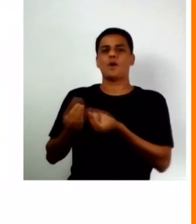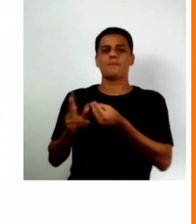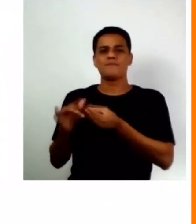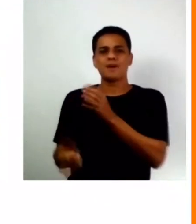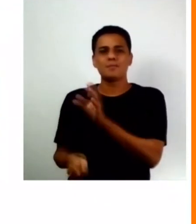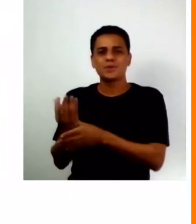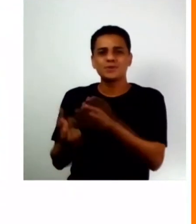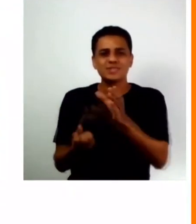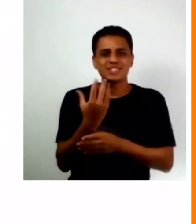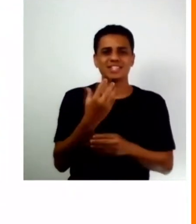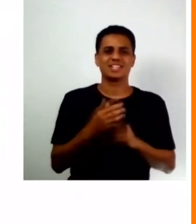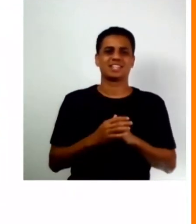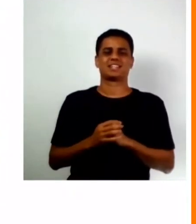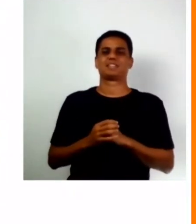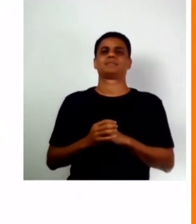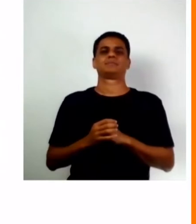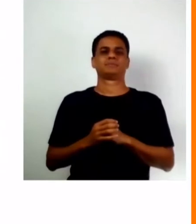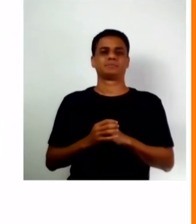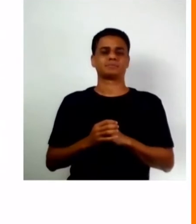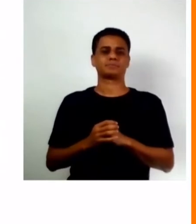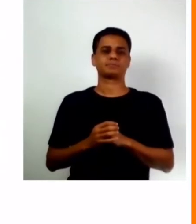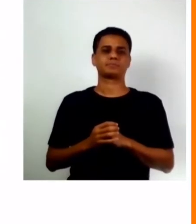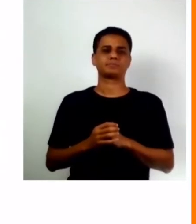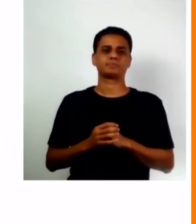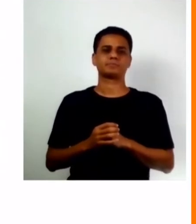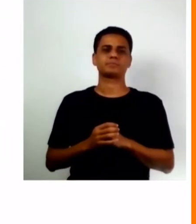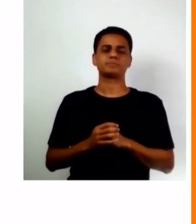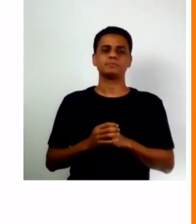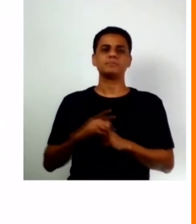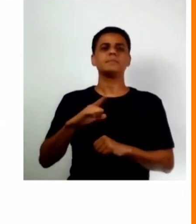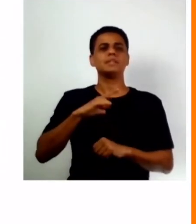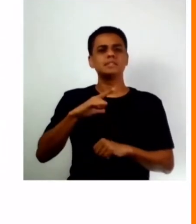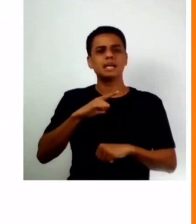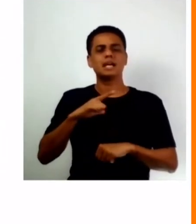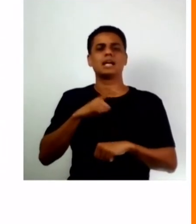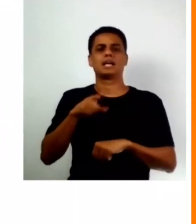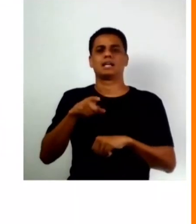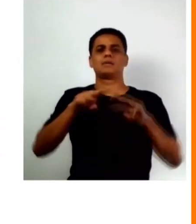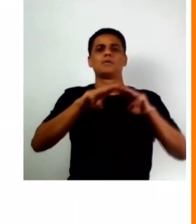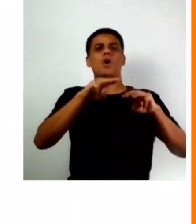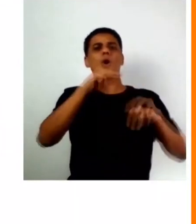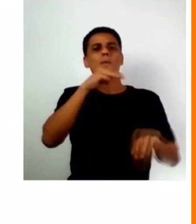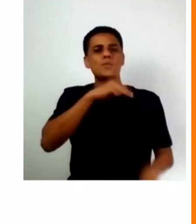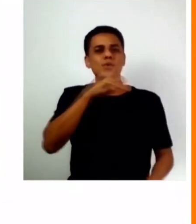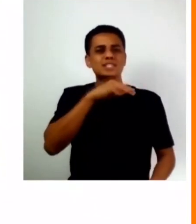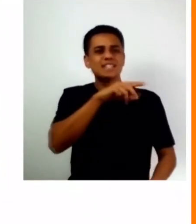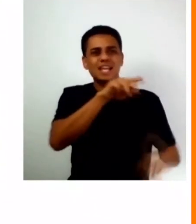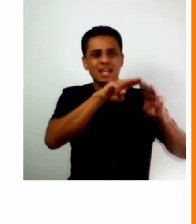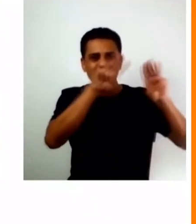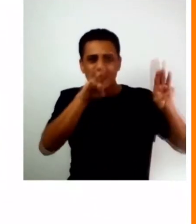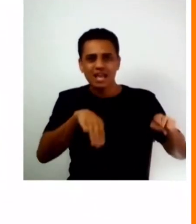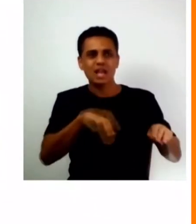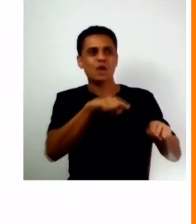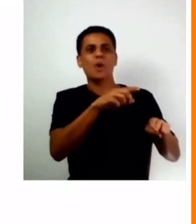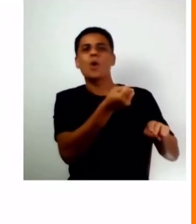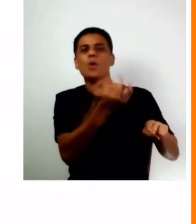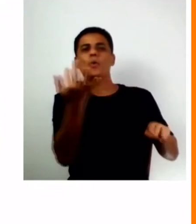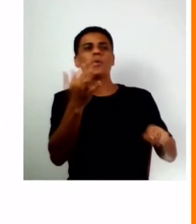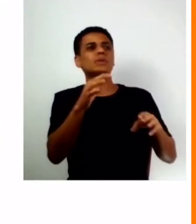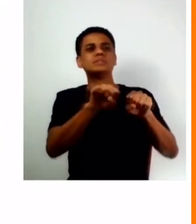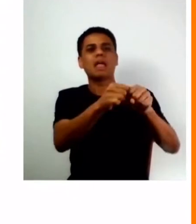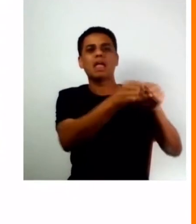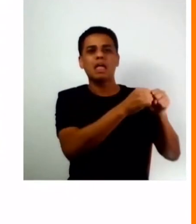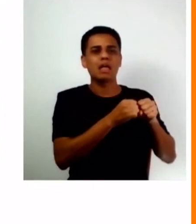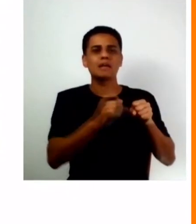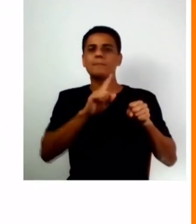residuos que generan exposiciones temporales en museos que logo se destruye todo, que non se aprovecha, consumos